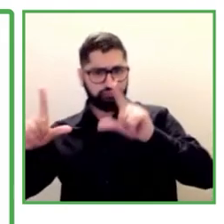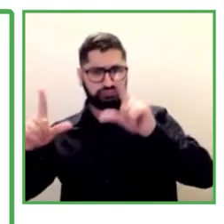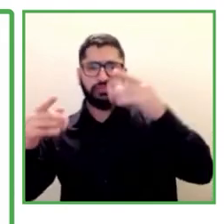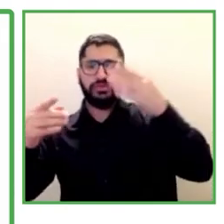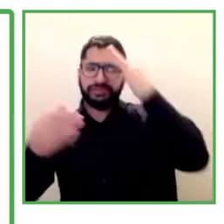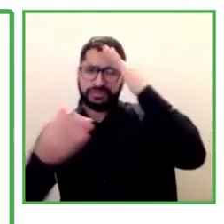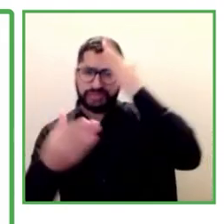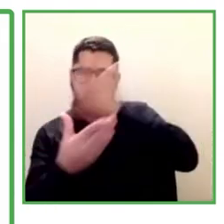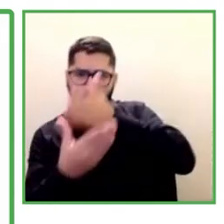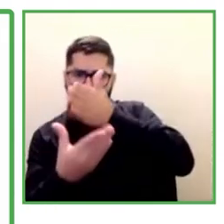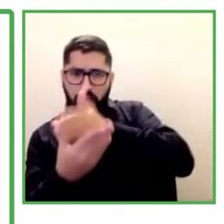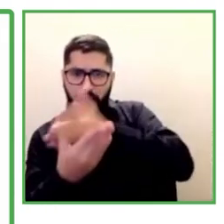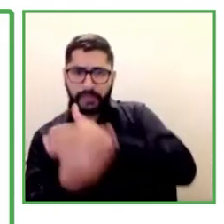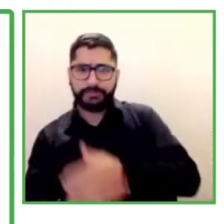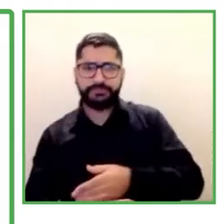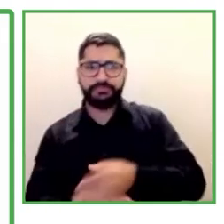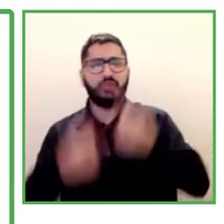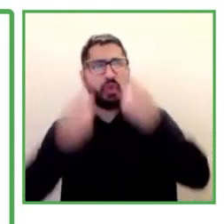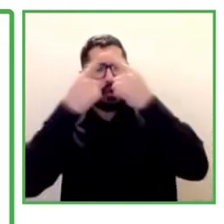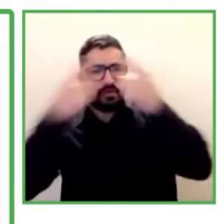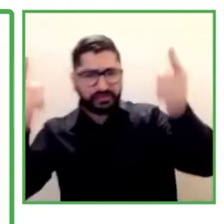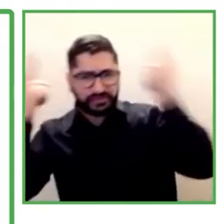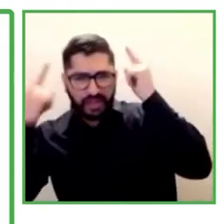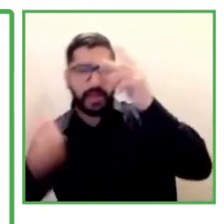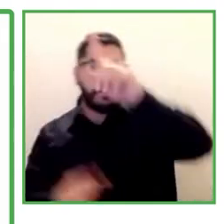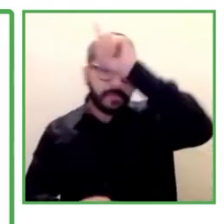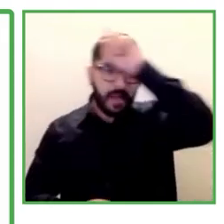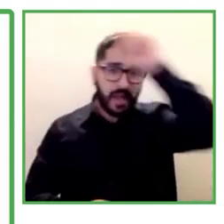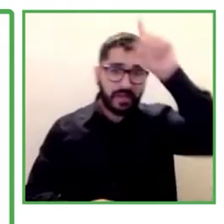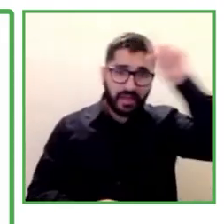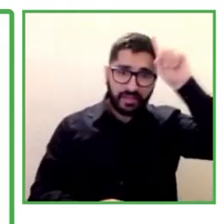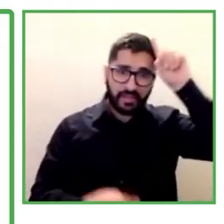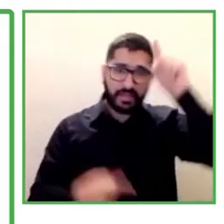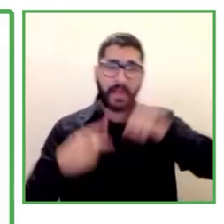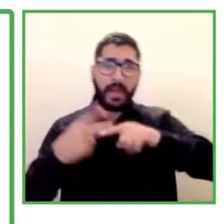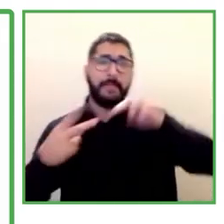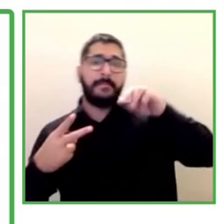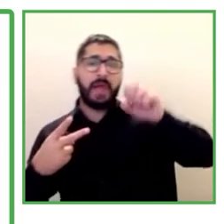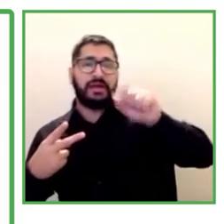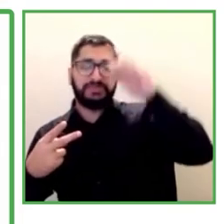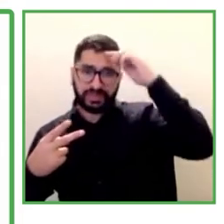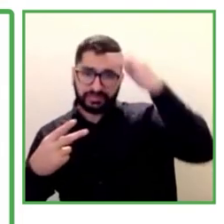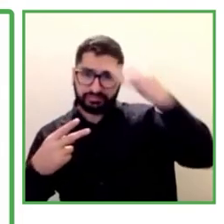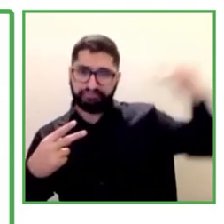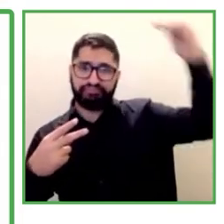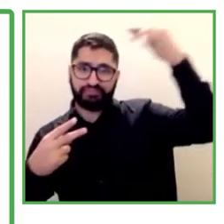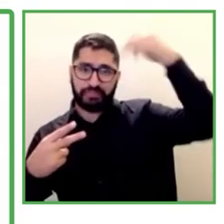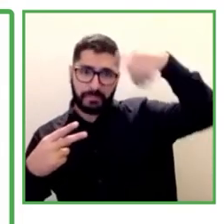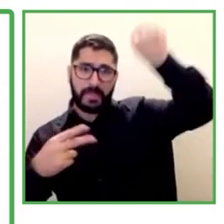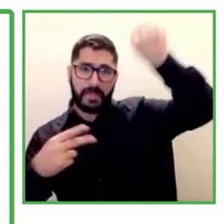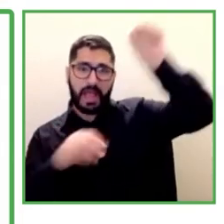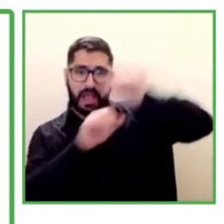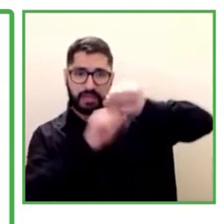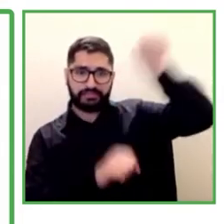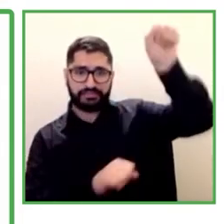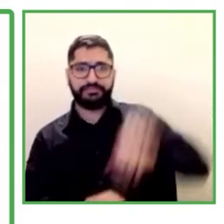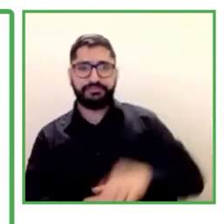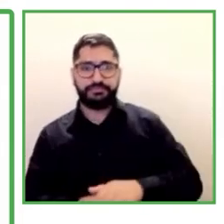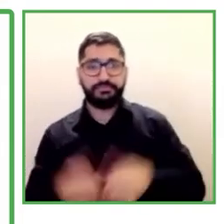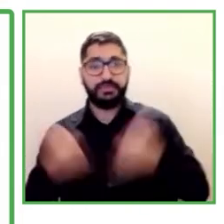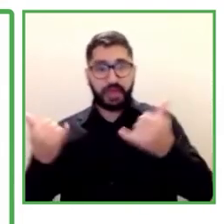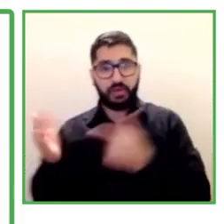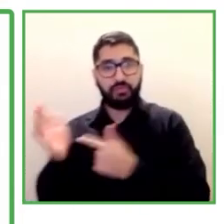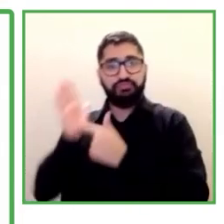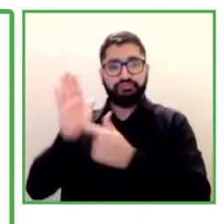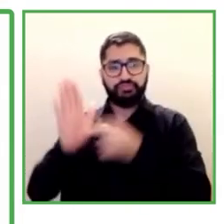Dirección de Empresa. Y desde Fundación La Caixa es responsable del programa Incorpora y nos va a compartir algo